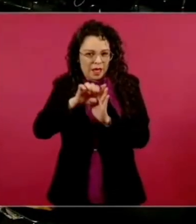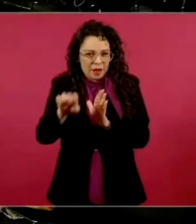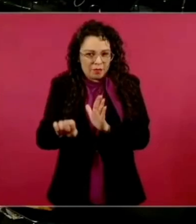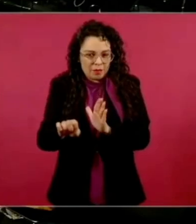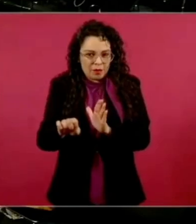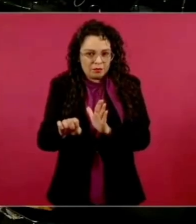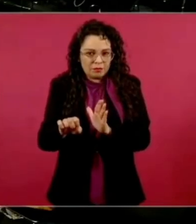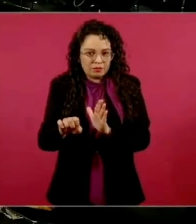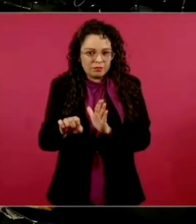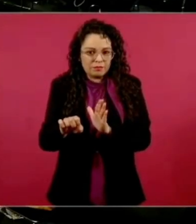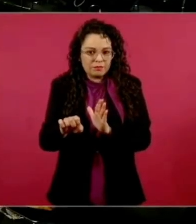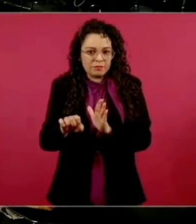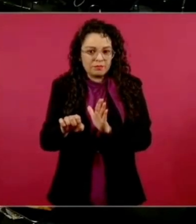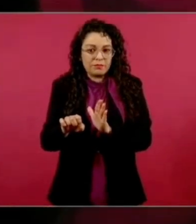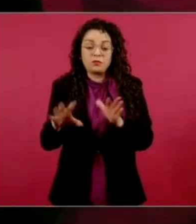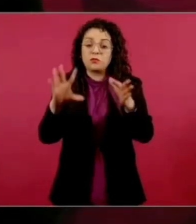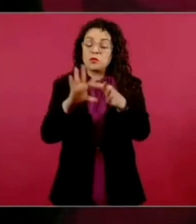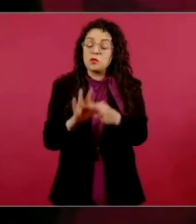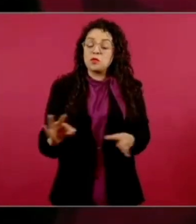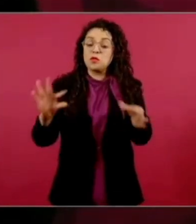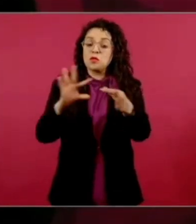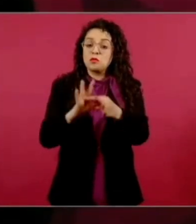Hablar tanto de la transparencia